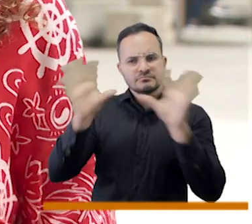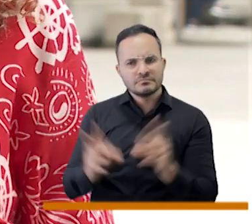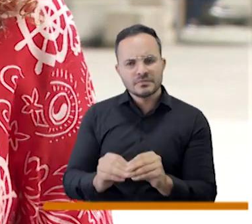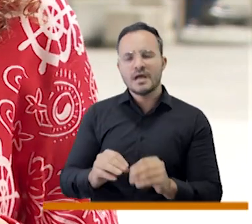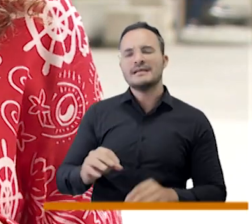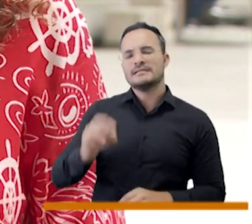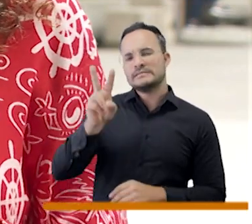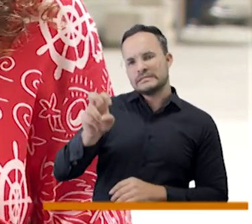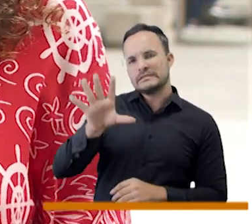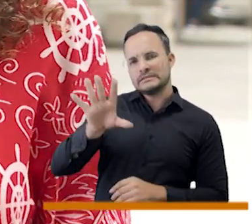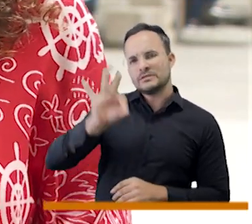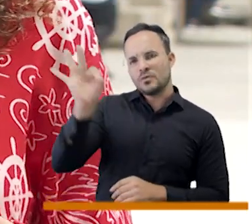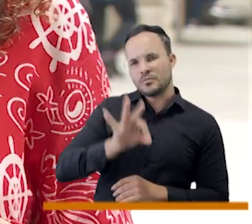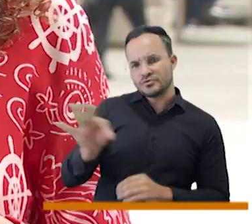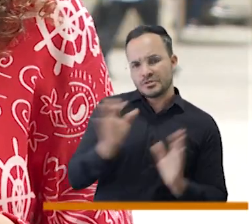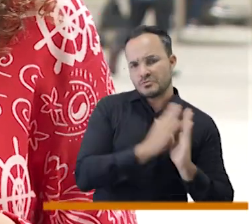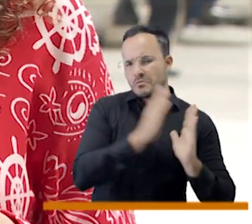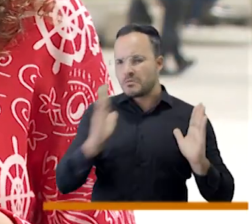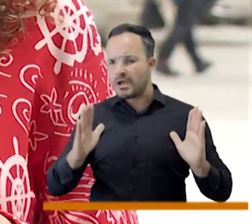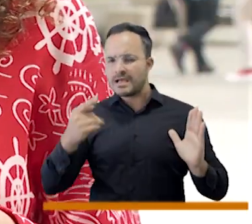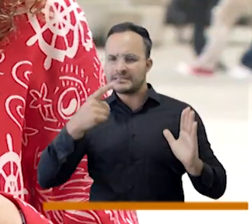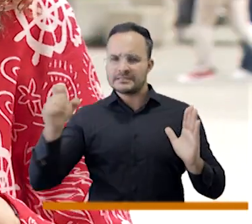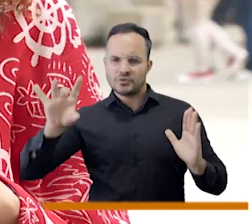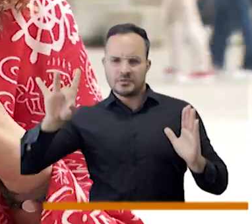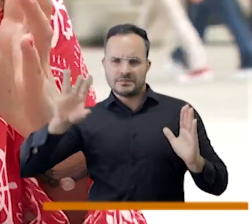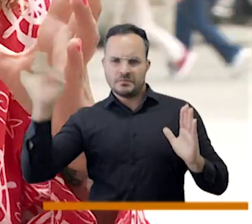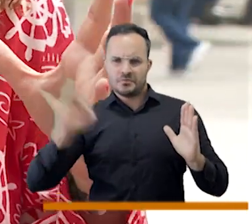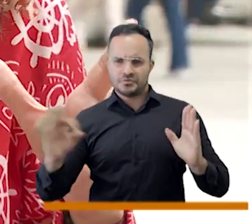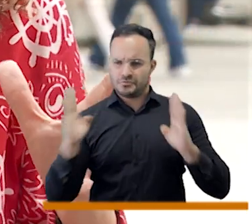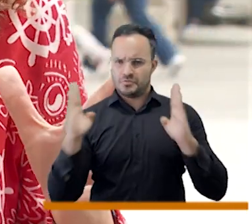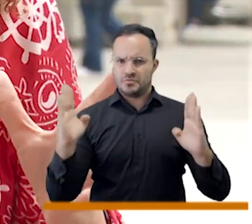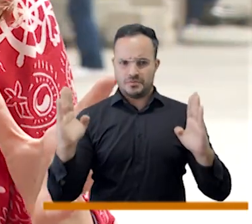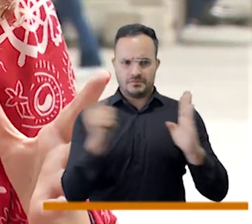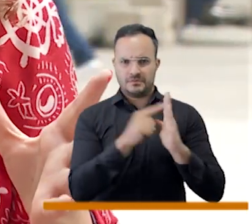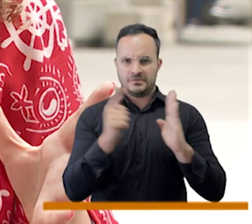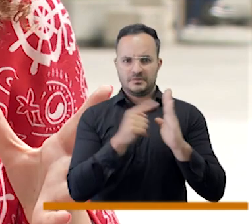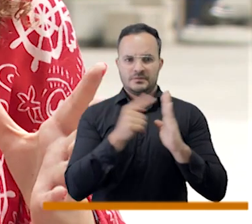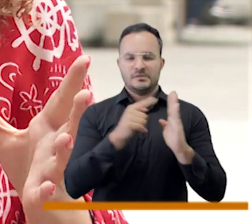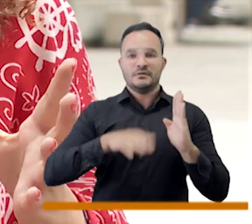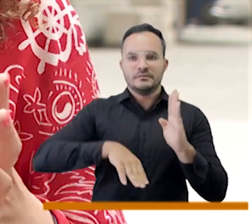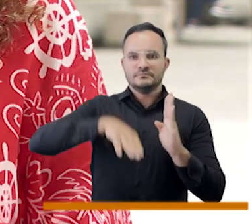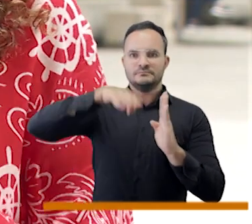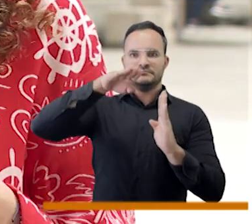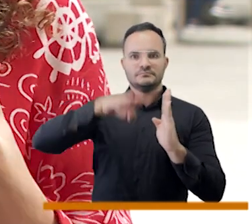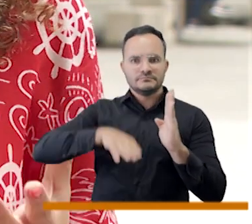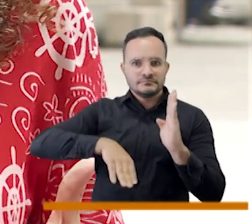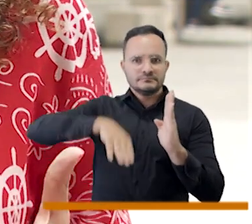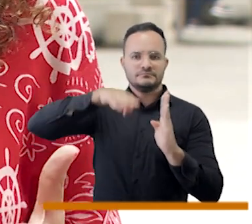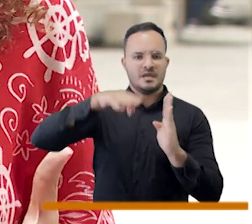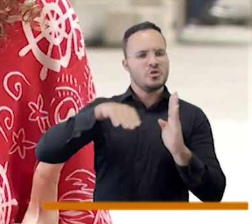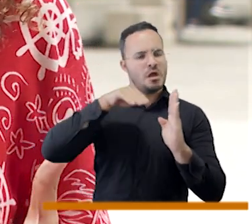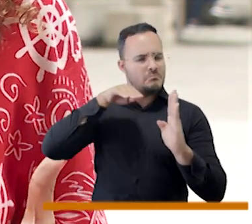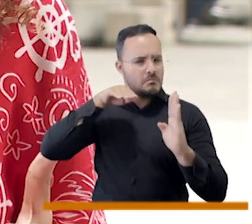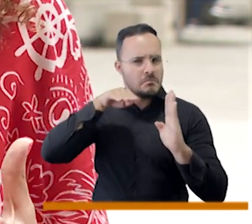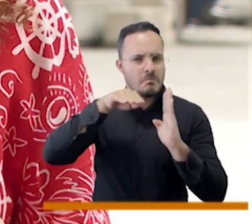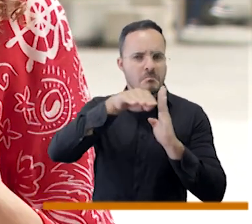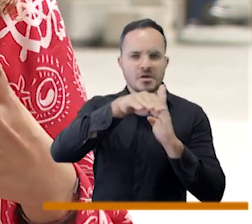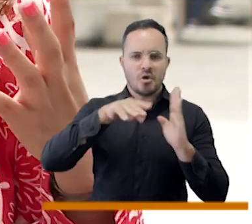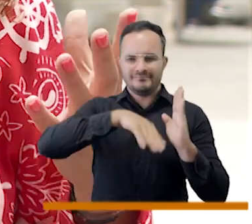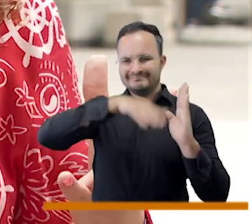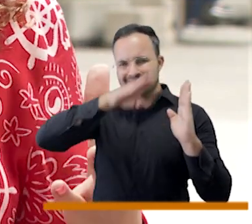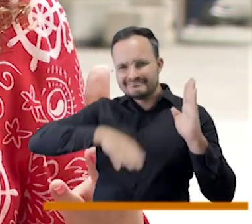hasta diciembre del 2022 entre un 75% y un 115%, entonces no es un comportamiento